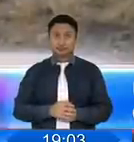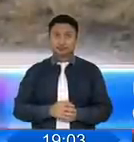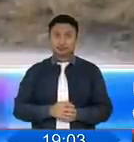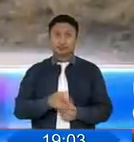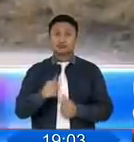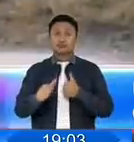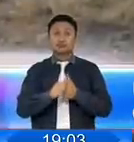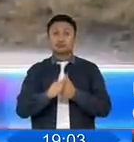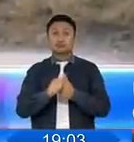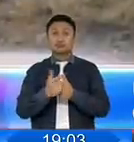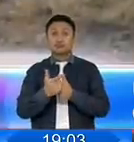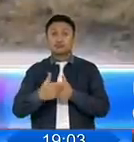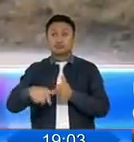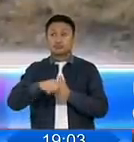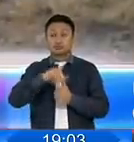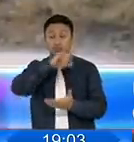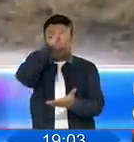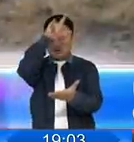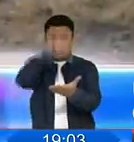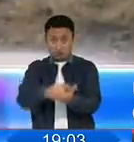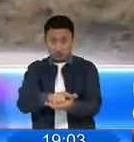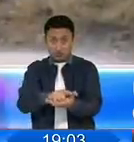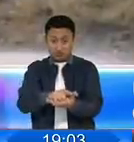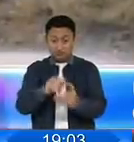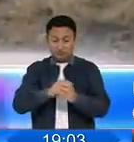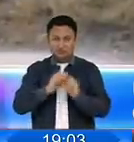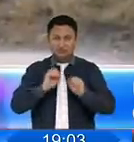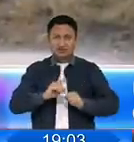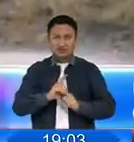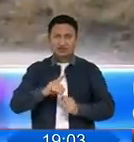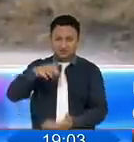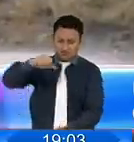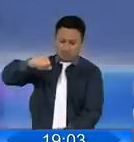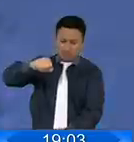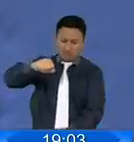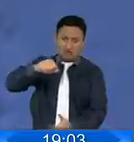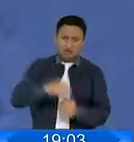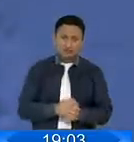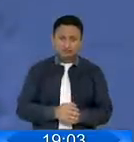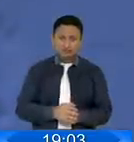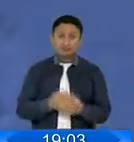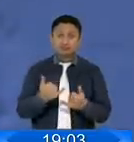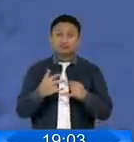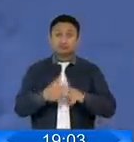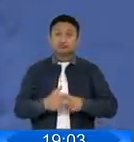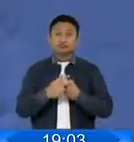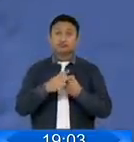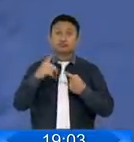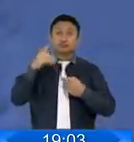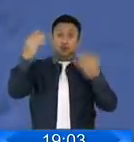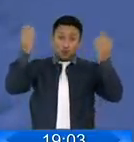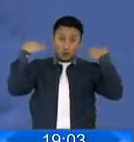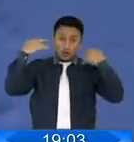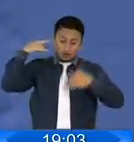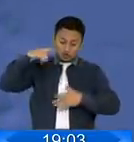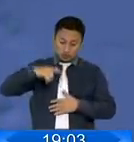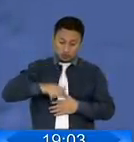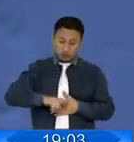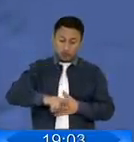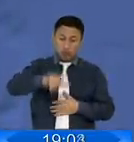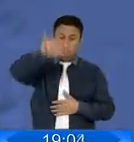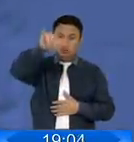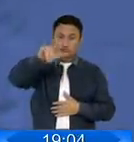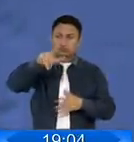donde se registró el siniestro, habían varias maletas. El inicio de la ruta de vuelo fue Guayaquil, y aún se desconoce a qué lugar